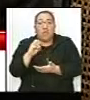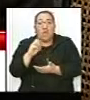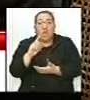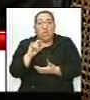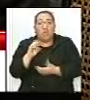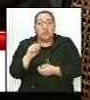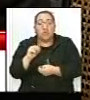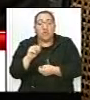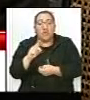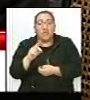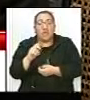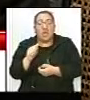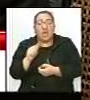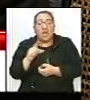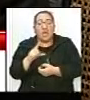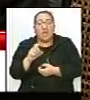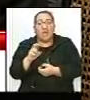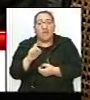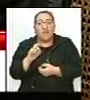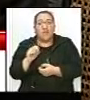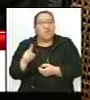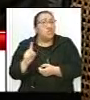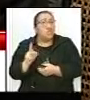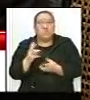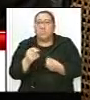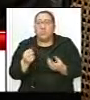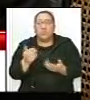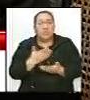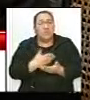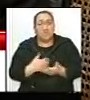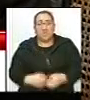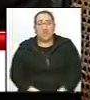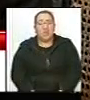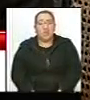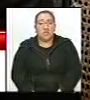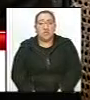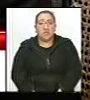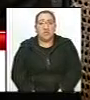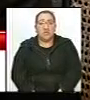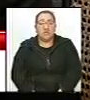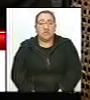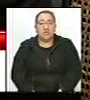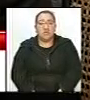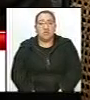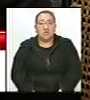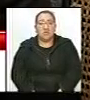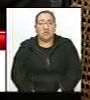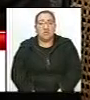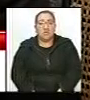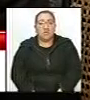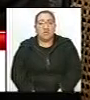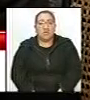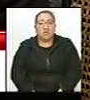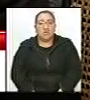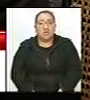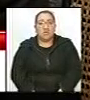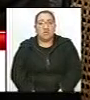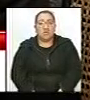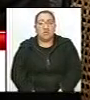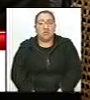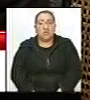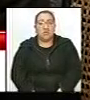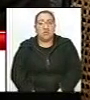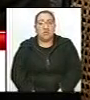de alevinos. Eso no es mucho, presidente, y a partir de allí, reitero, sembrar en los